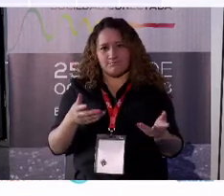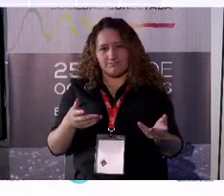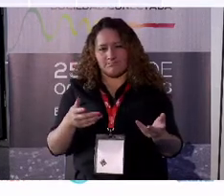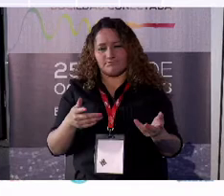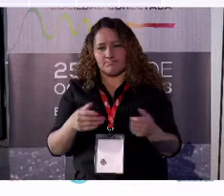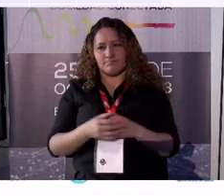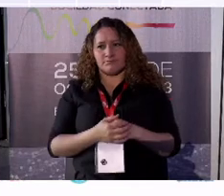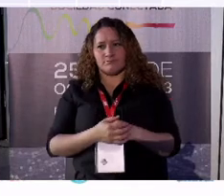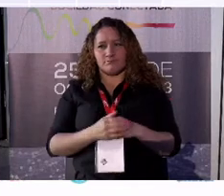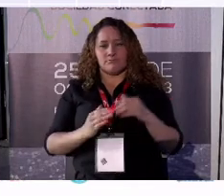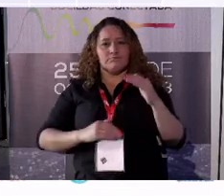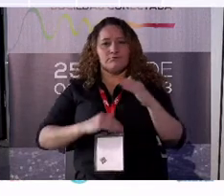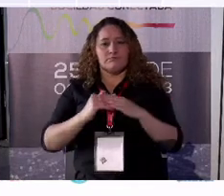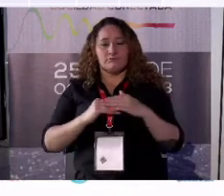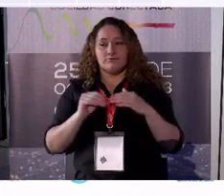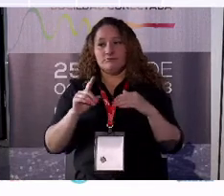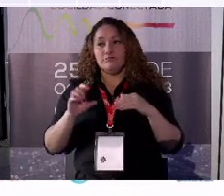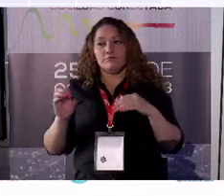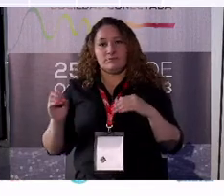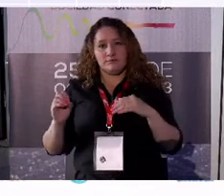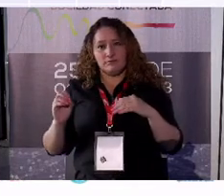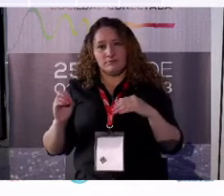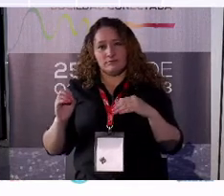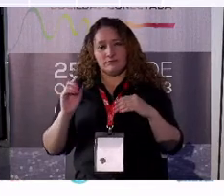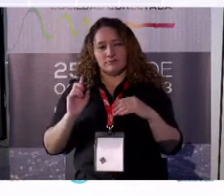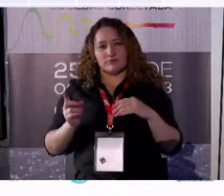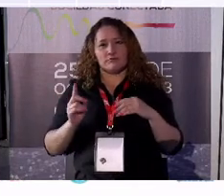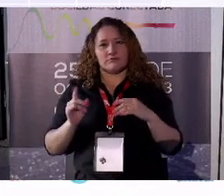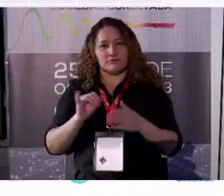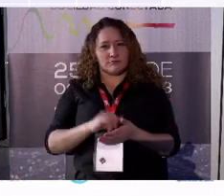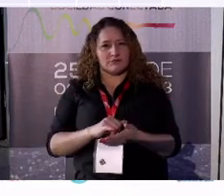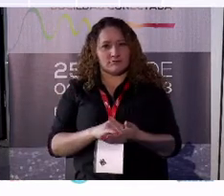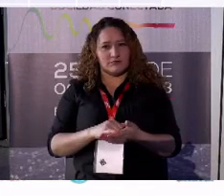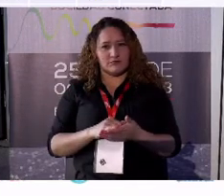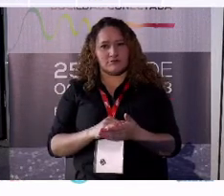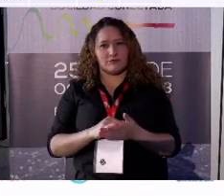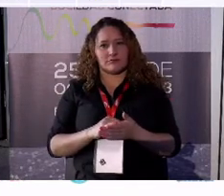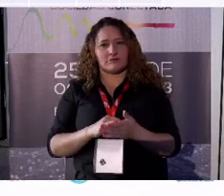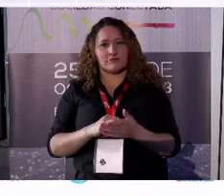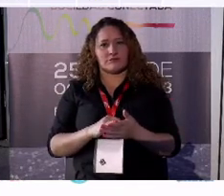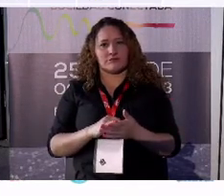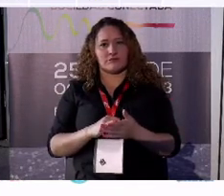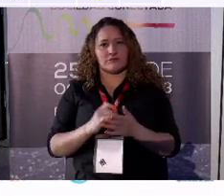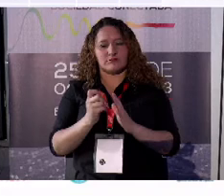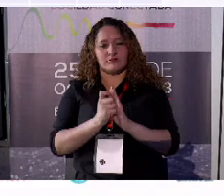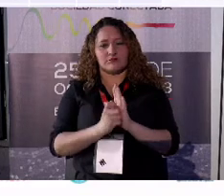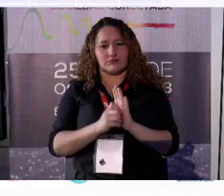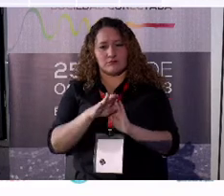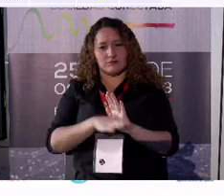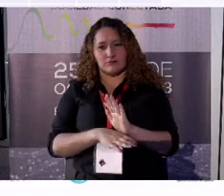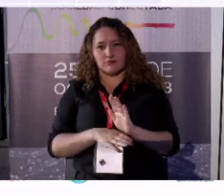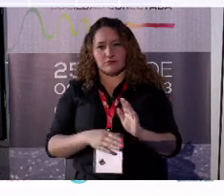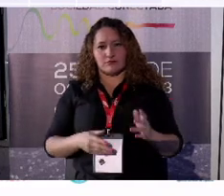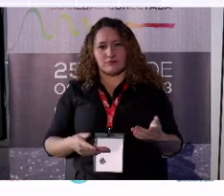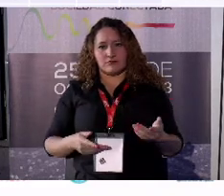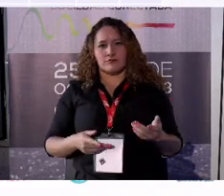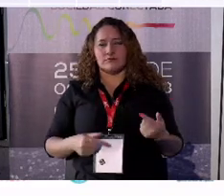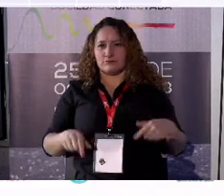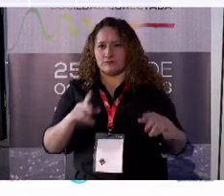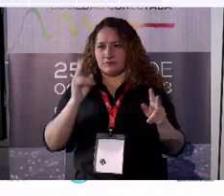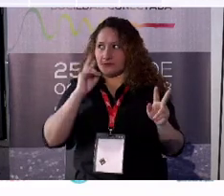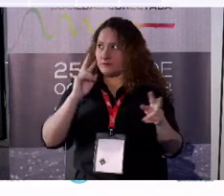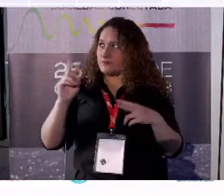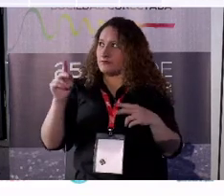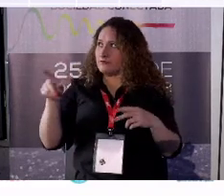de 60 precisamente porque ha reducido. Y